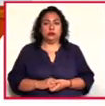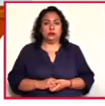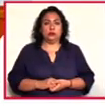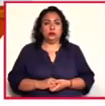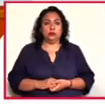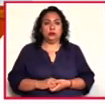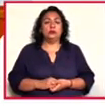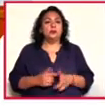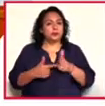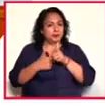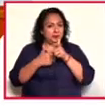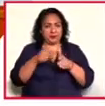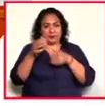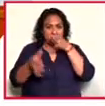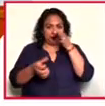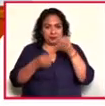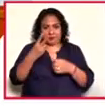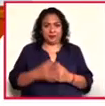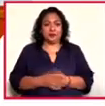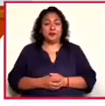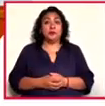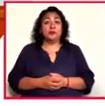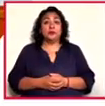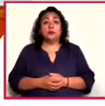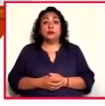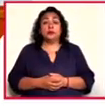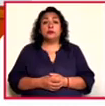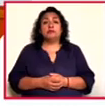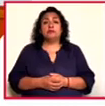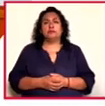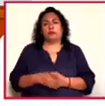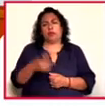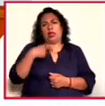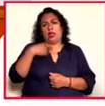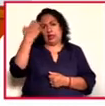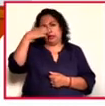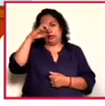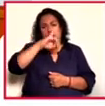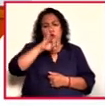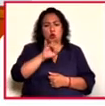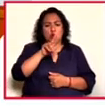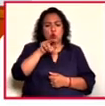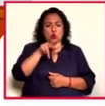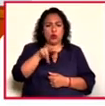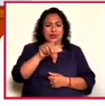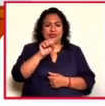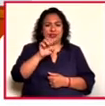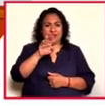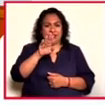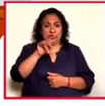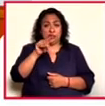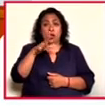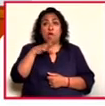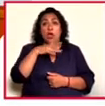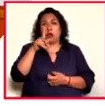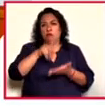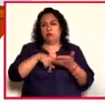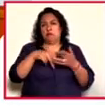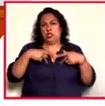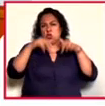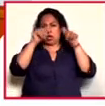Continuamos en Noticias 22. A lo largo de su trayectoria, Juan Sebastián Barberá se ha colocado entre los artistas plásticos